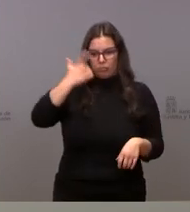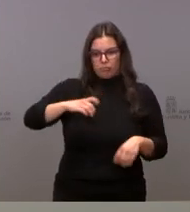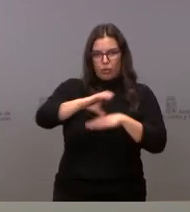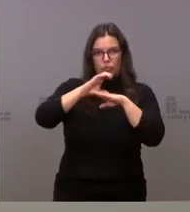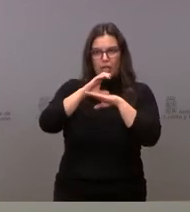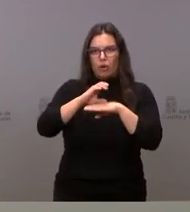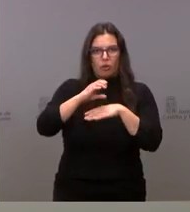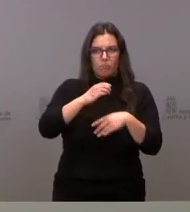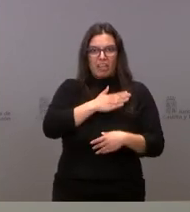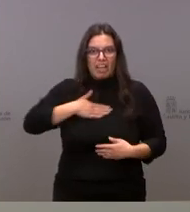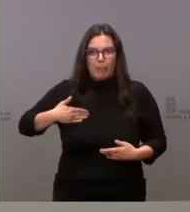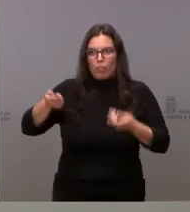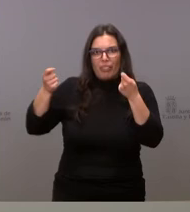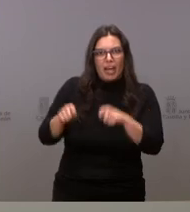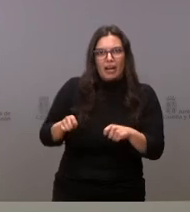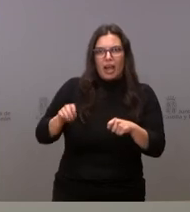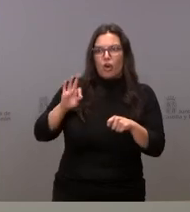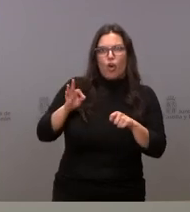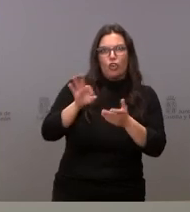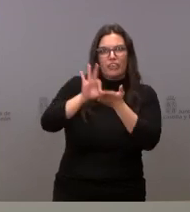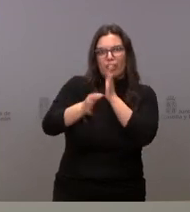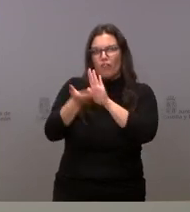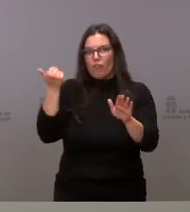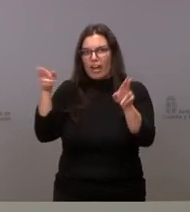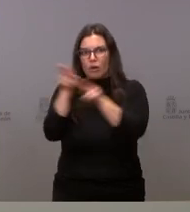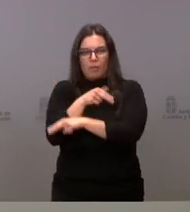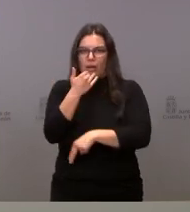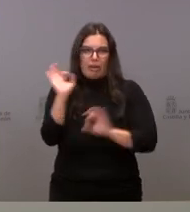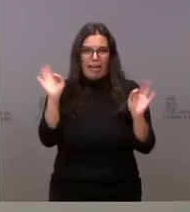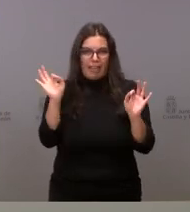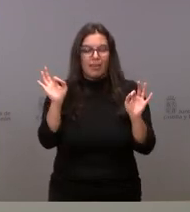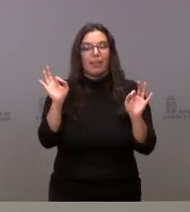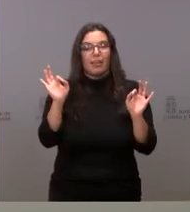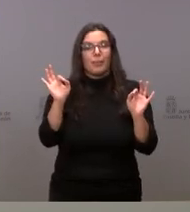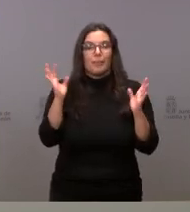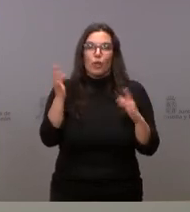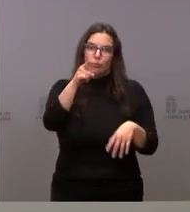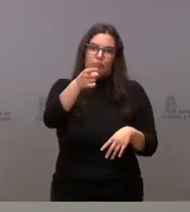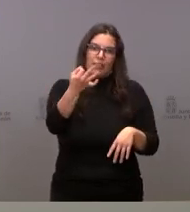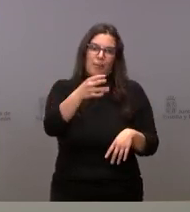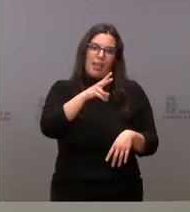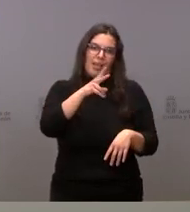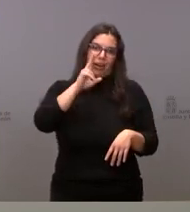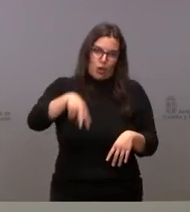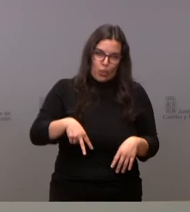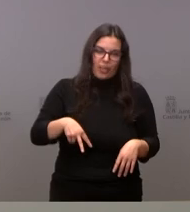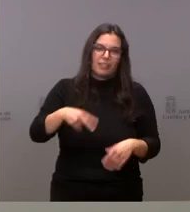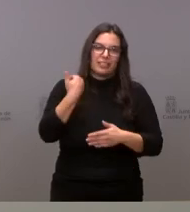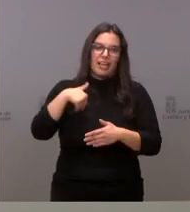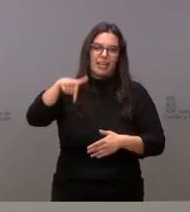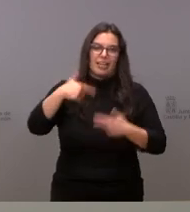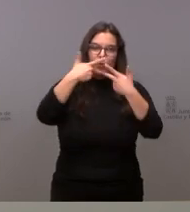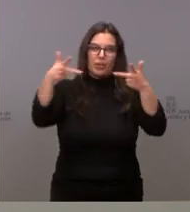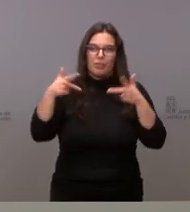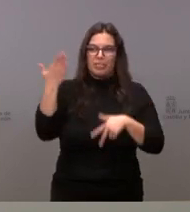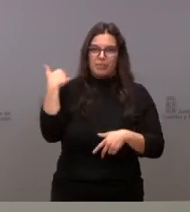ninguna intención de quitar ningún servicio lo que sí que me lo que sí que me tiene usted que reconocer como ya hablé en esta en esta rueda de prensa